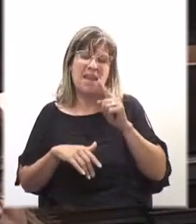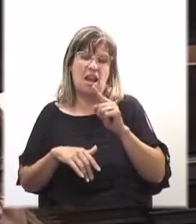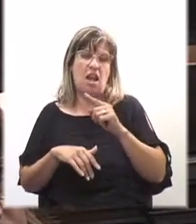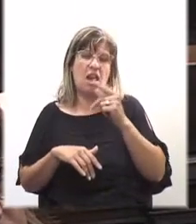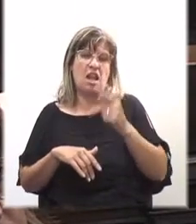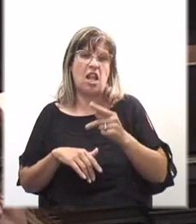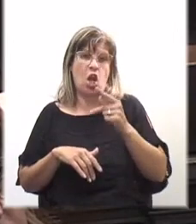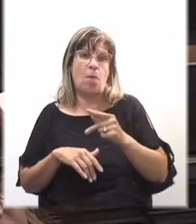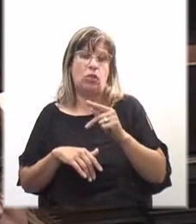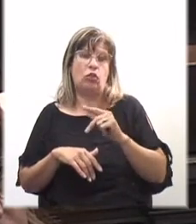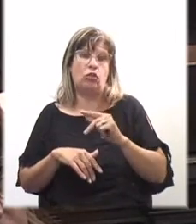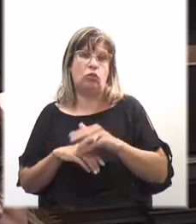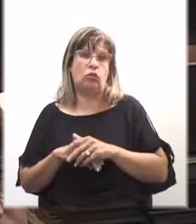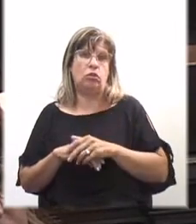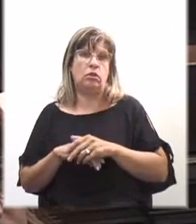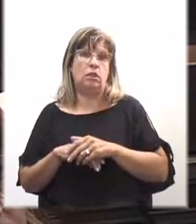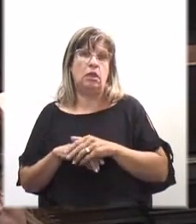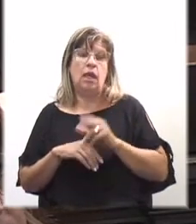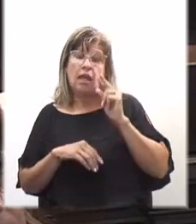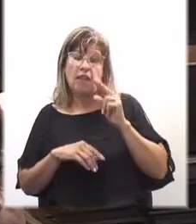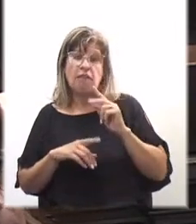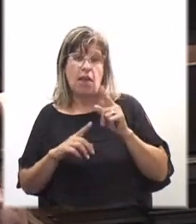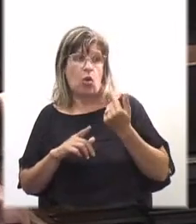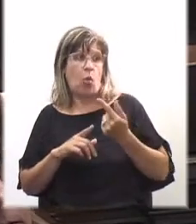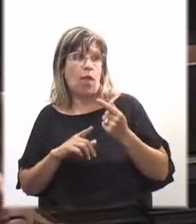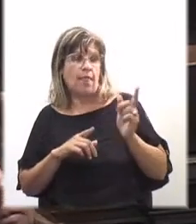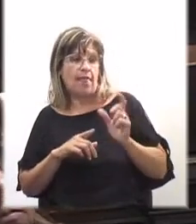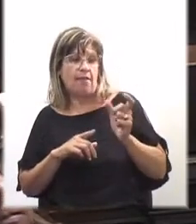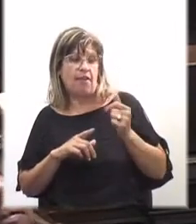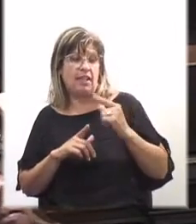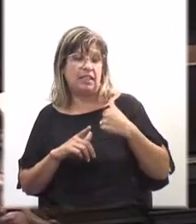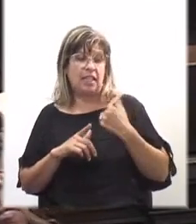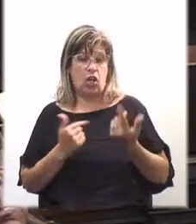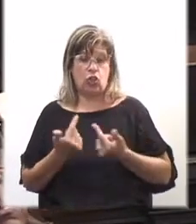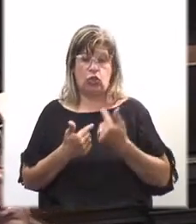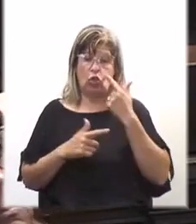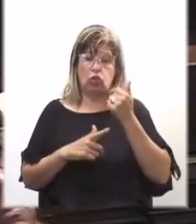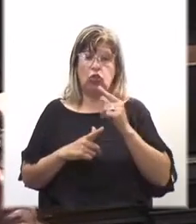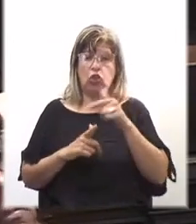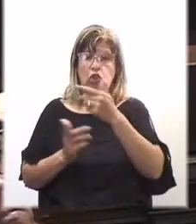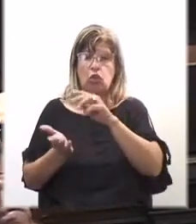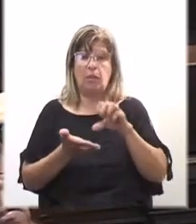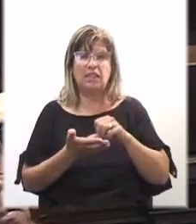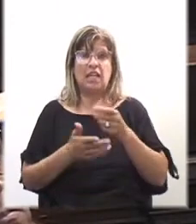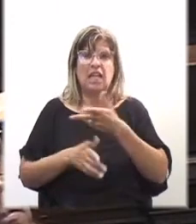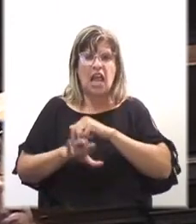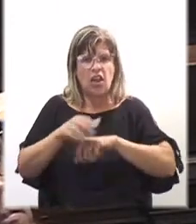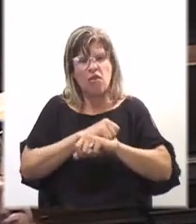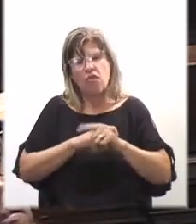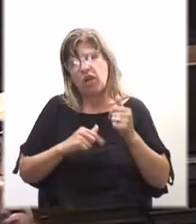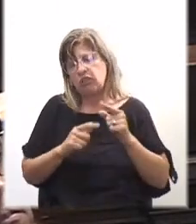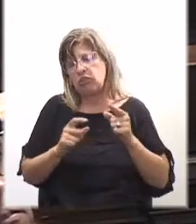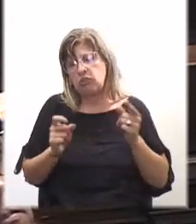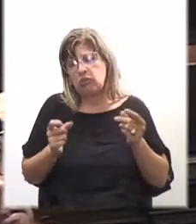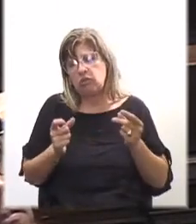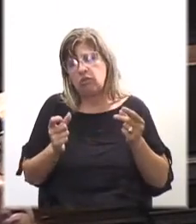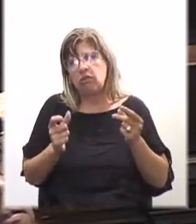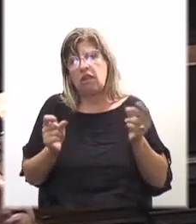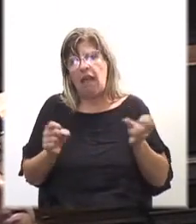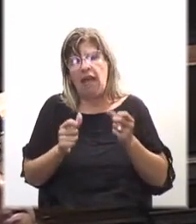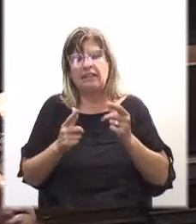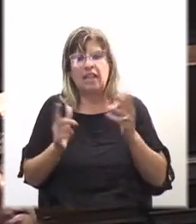y ver cuánta diferencia tenemos nosotros y otros países y el esfuerzo tremendo que hace ese grupo humano,